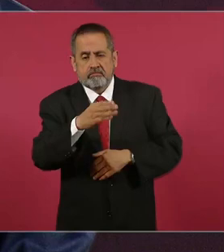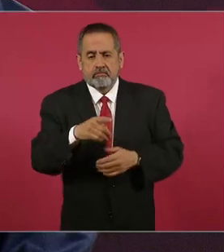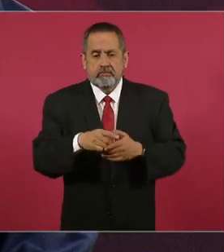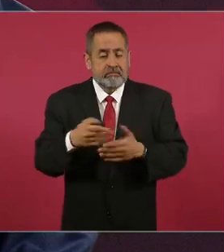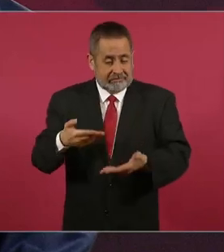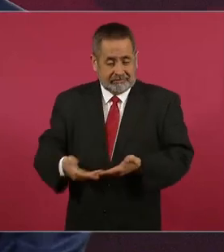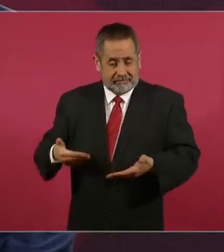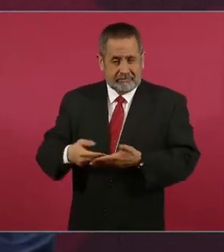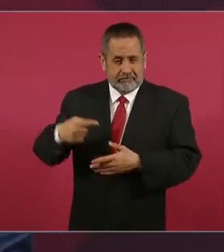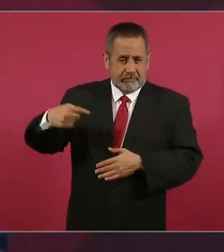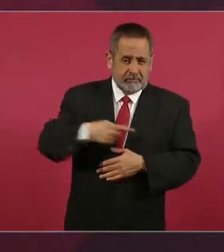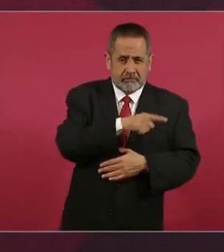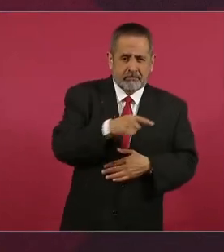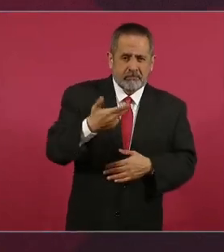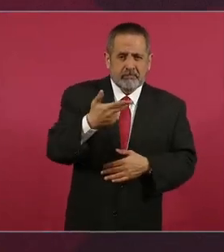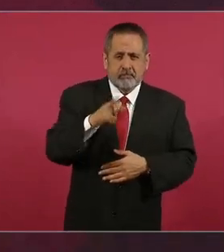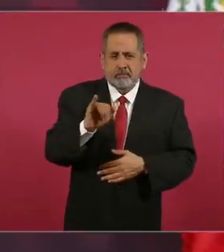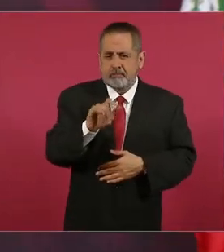Huistla